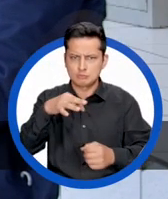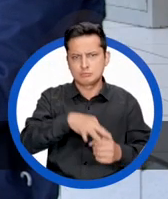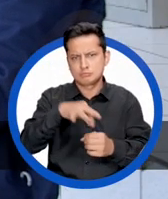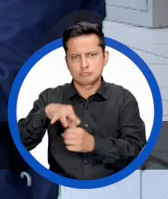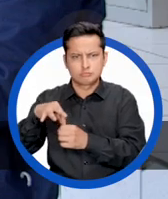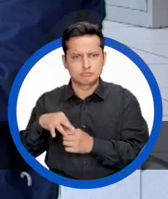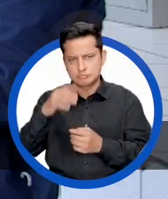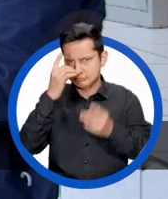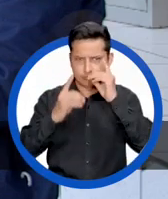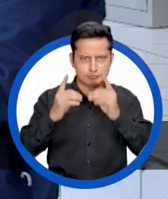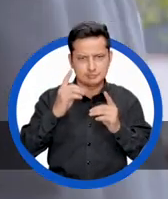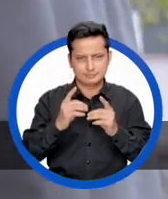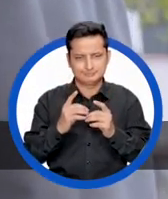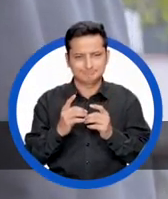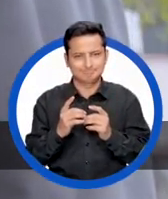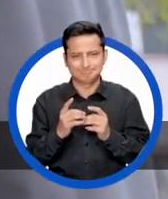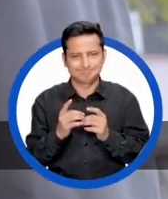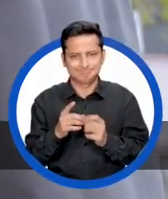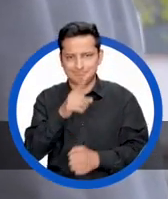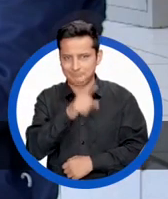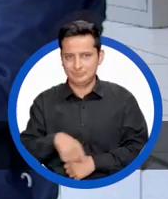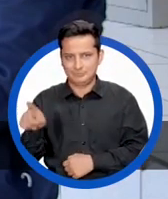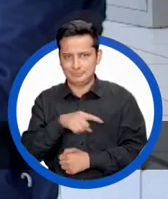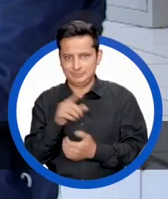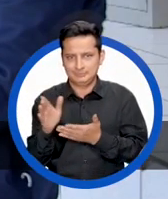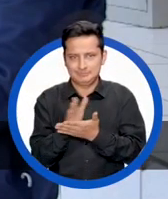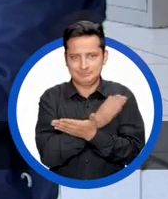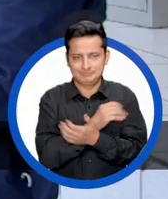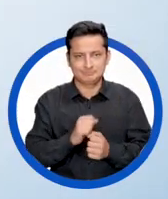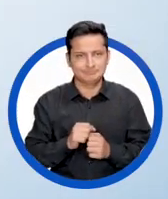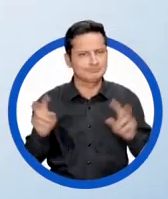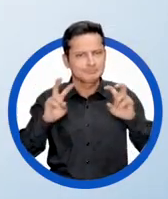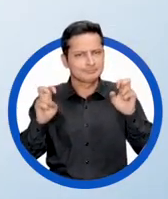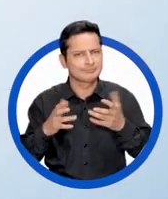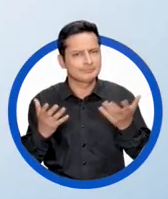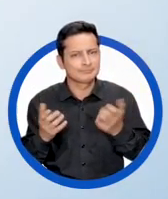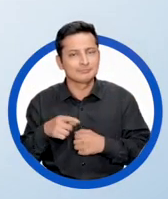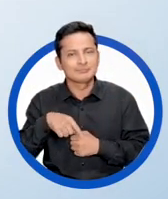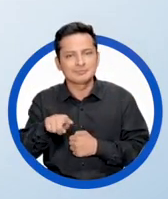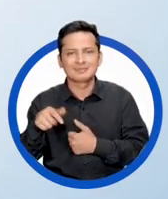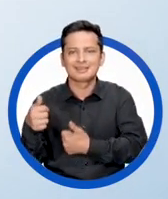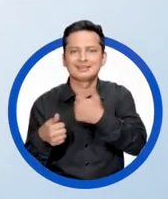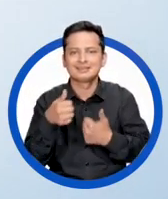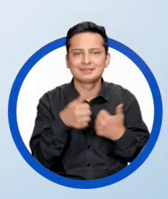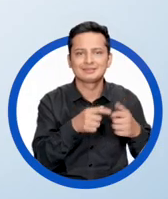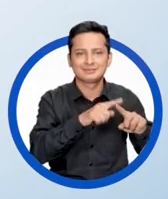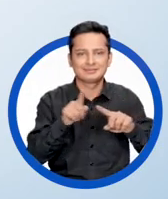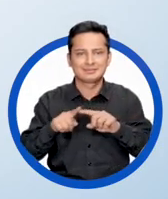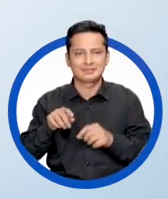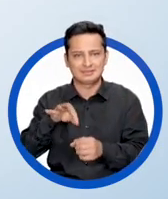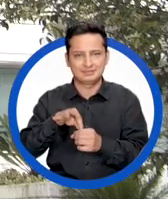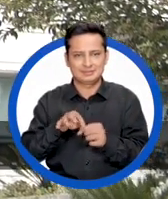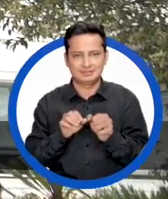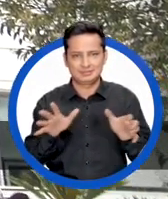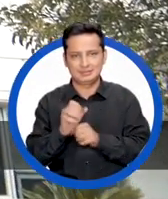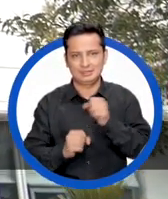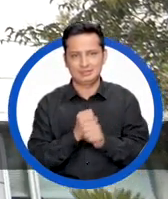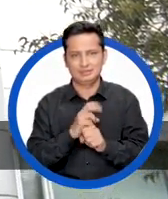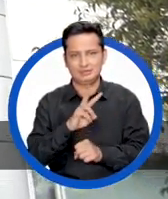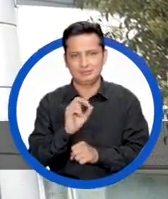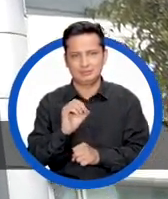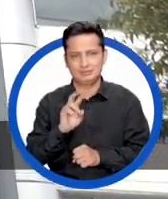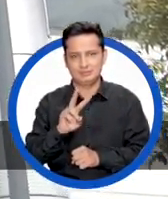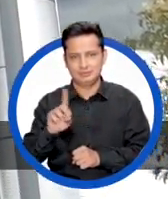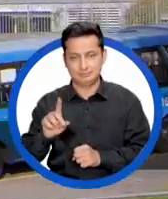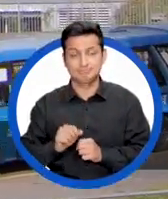sobre cualquier posición o preferencia electoral con respecto a los candidatos que participan en las elecciones generales 2021. De igual